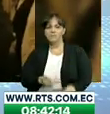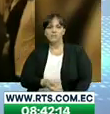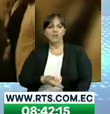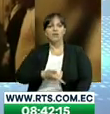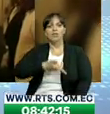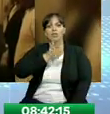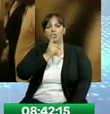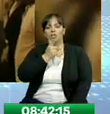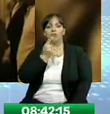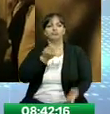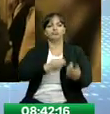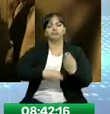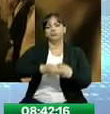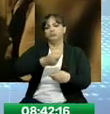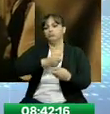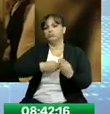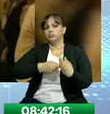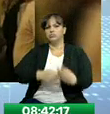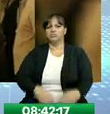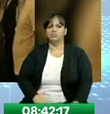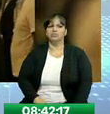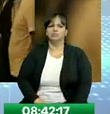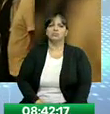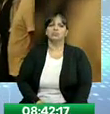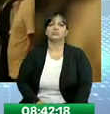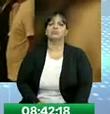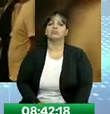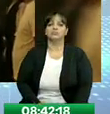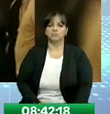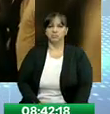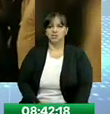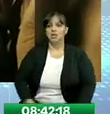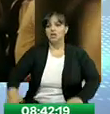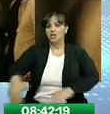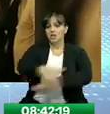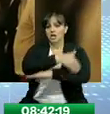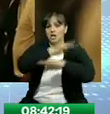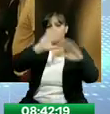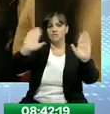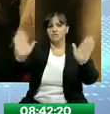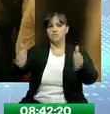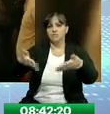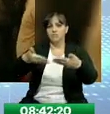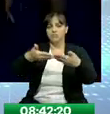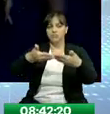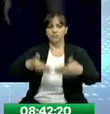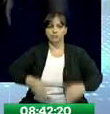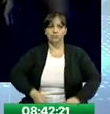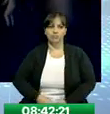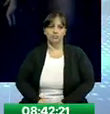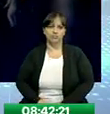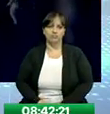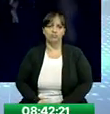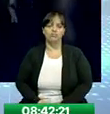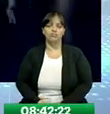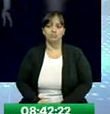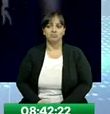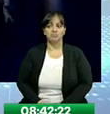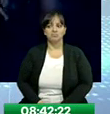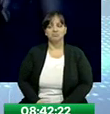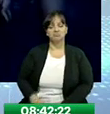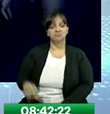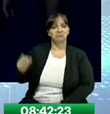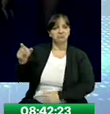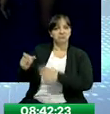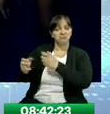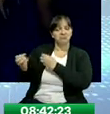para que haga una batida con la policía bueno dice que por ahí hay involucrados algunos uniformados no del atm precisamente dice